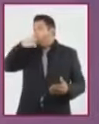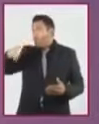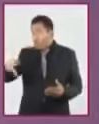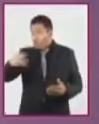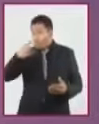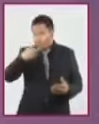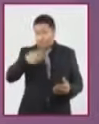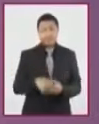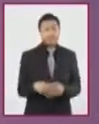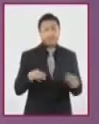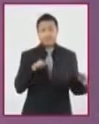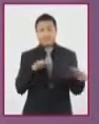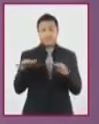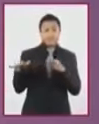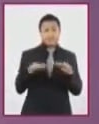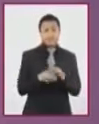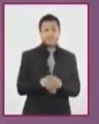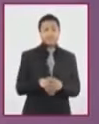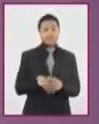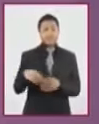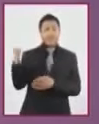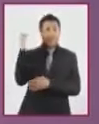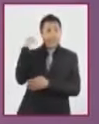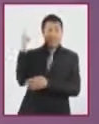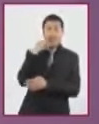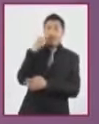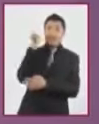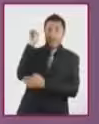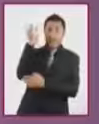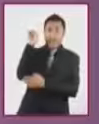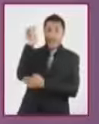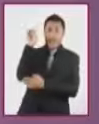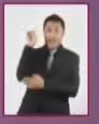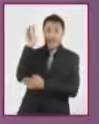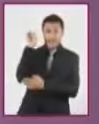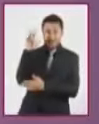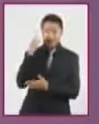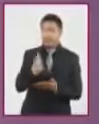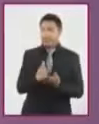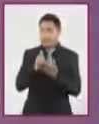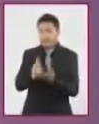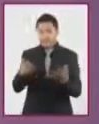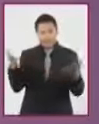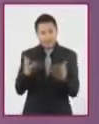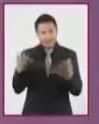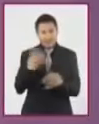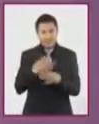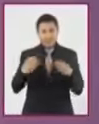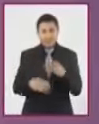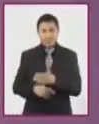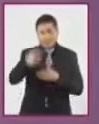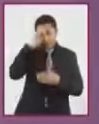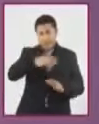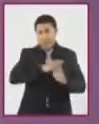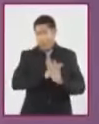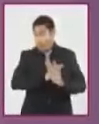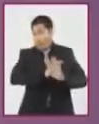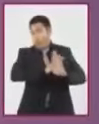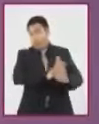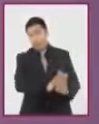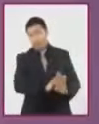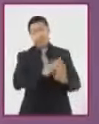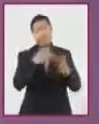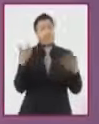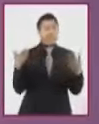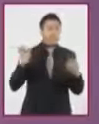ocurrir. La alerta sísmica nos permite llevar a cabo acciones adecuadas para evitar en la medida de lo posible